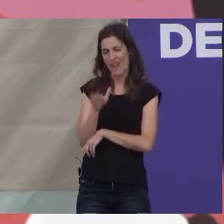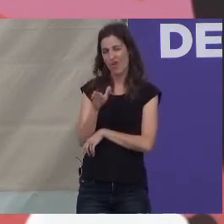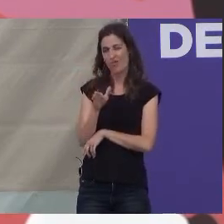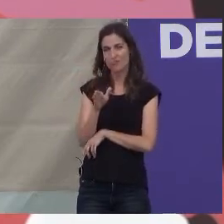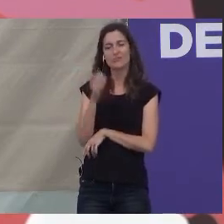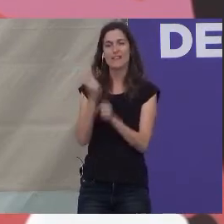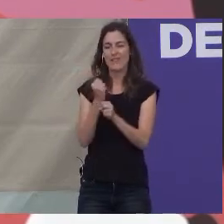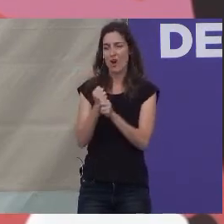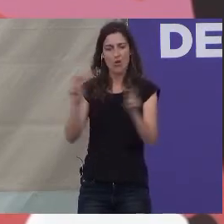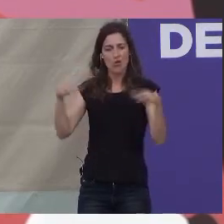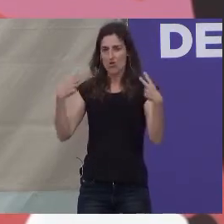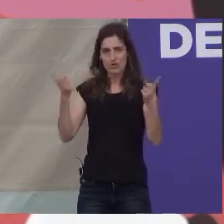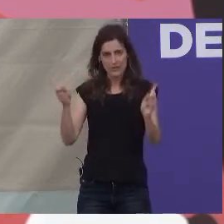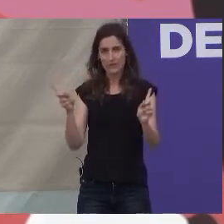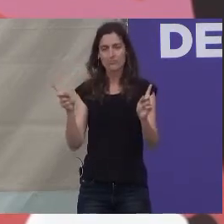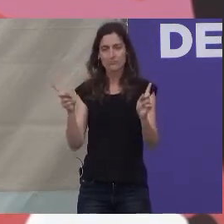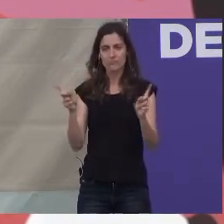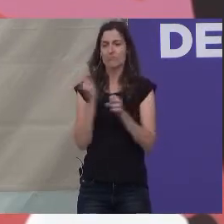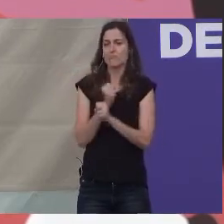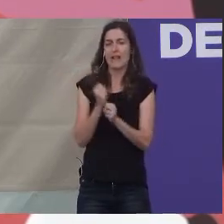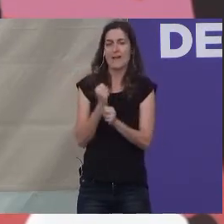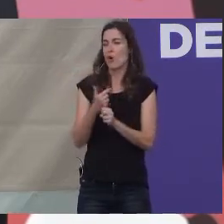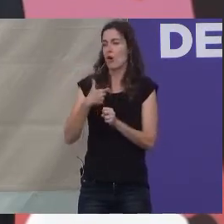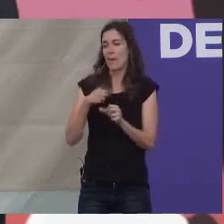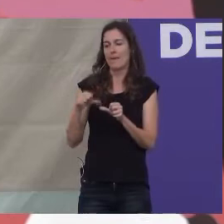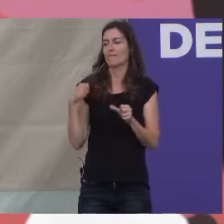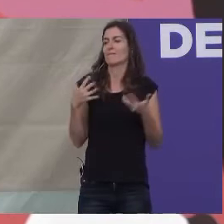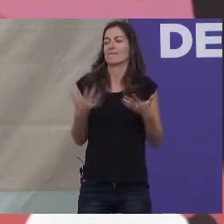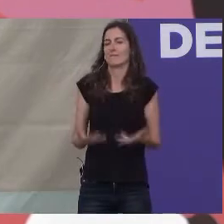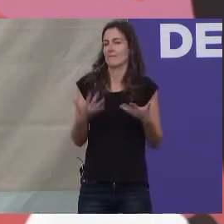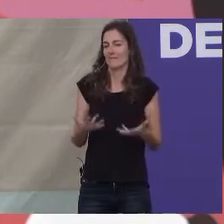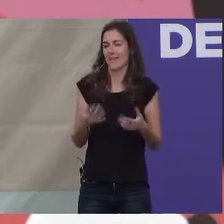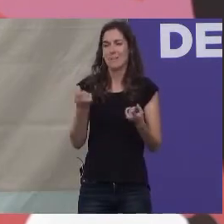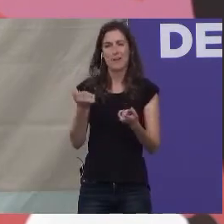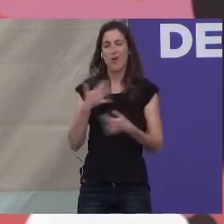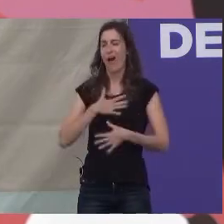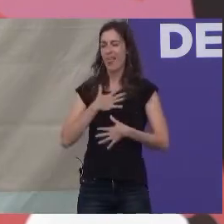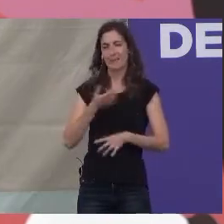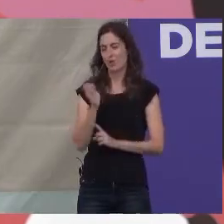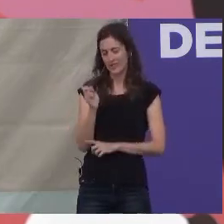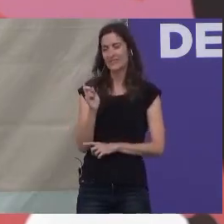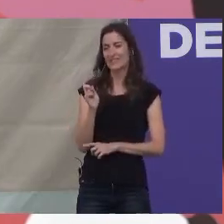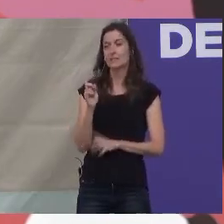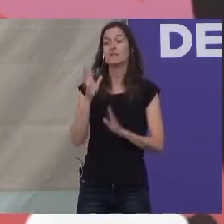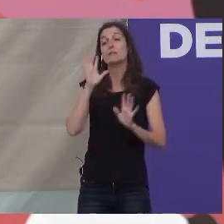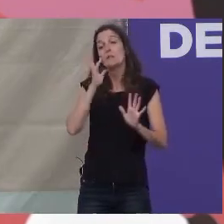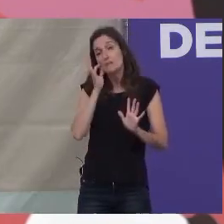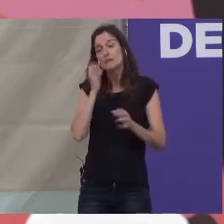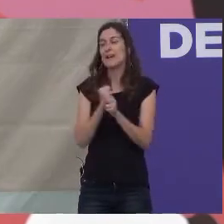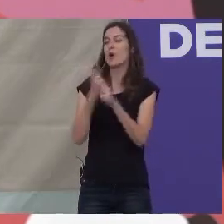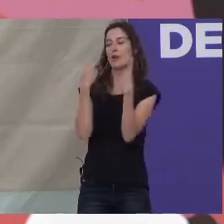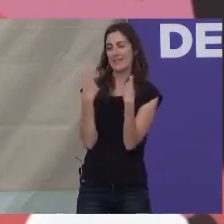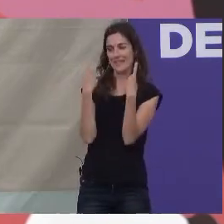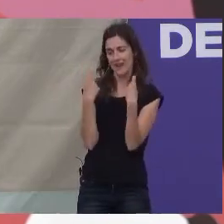ve, es un trabajo que a mí me ha encantado, ¿no? Pero es muy desagradable, pero es muy necesario y por